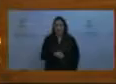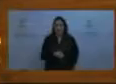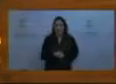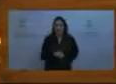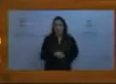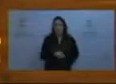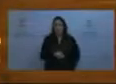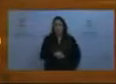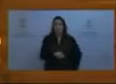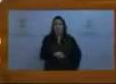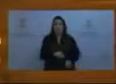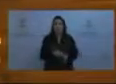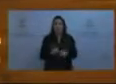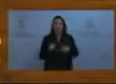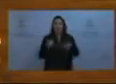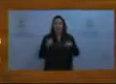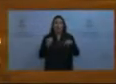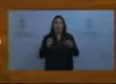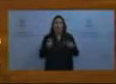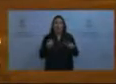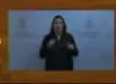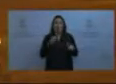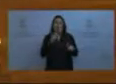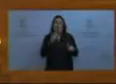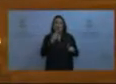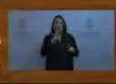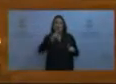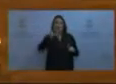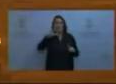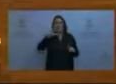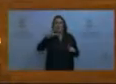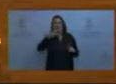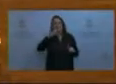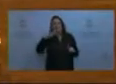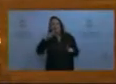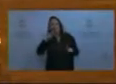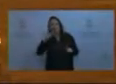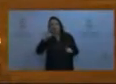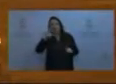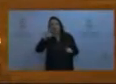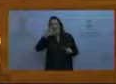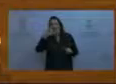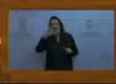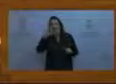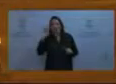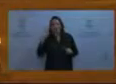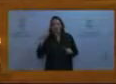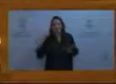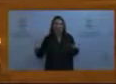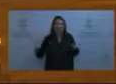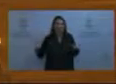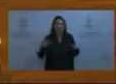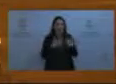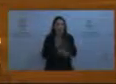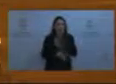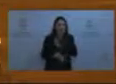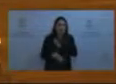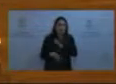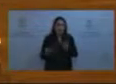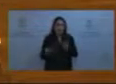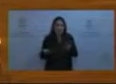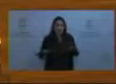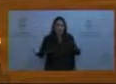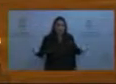se empieza a hablar de el iceberg celíaco. Desconocemos exactamente cuál es la amplitud y